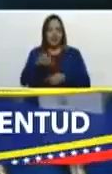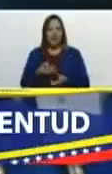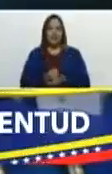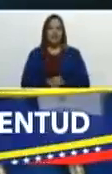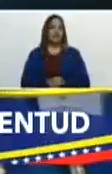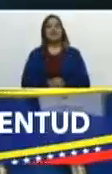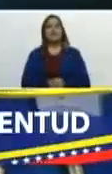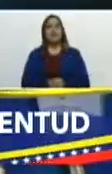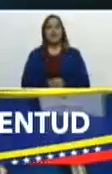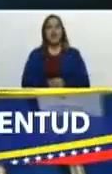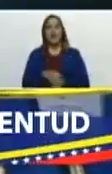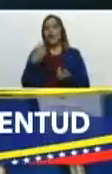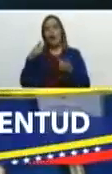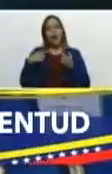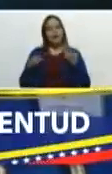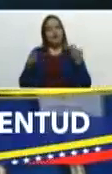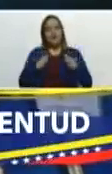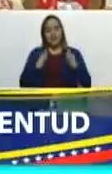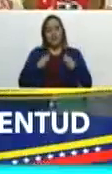Bueno, cosas de la vida, pues.